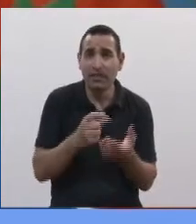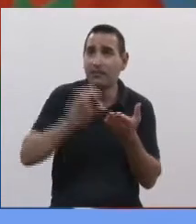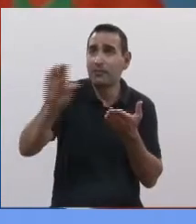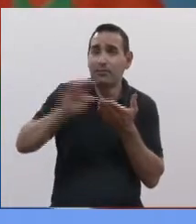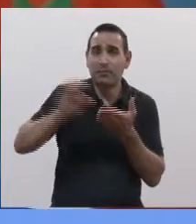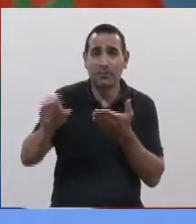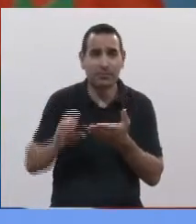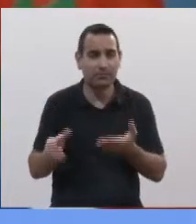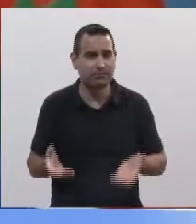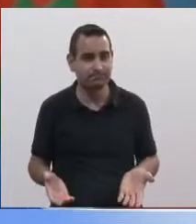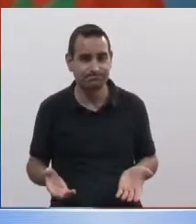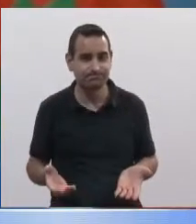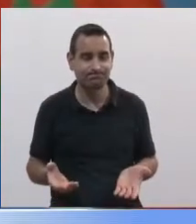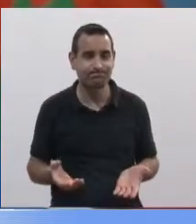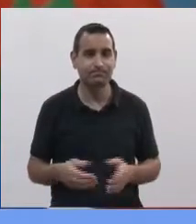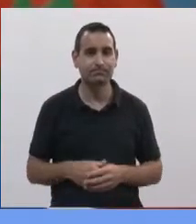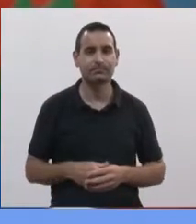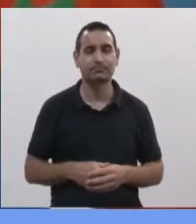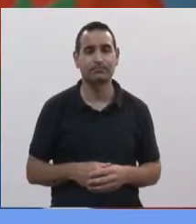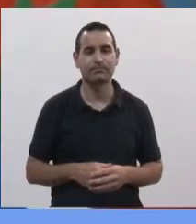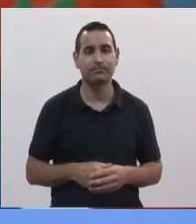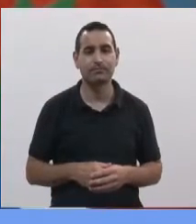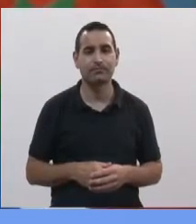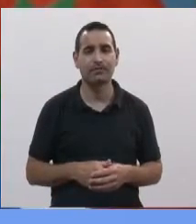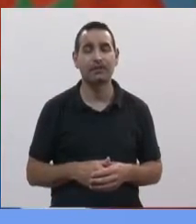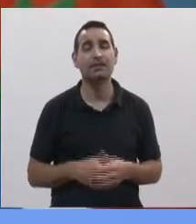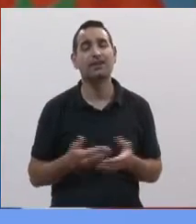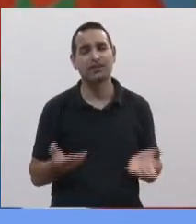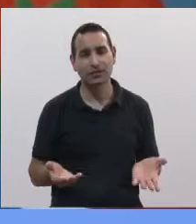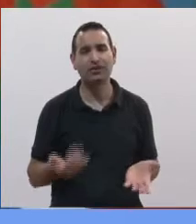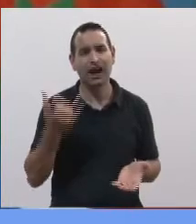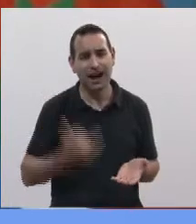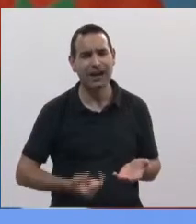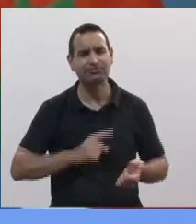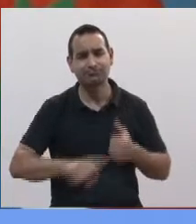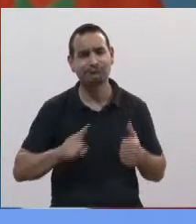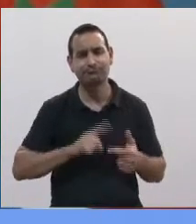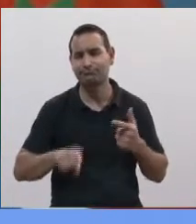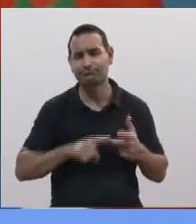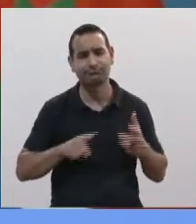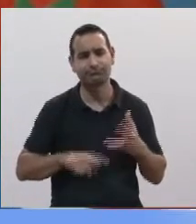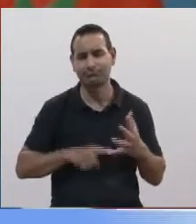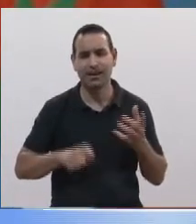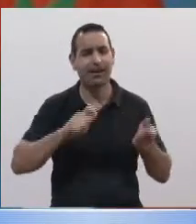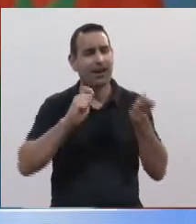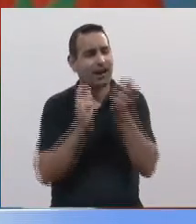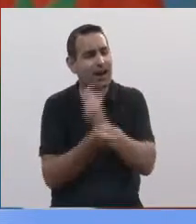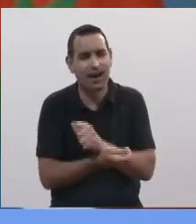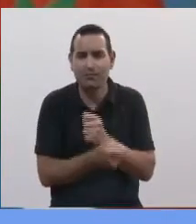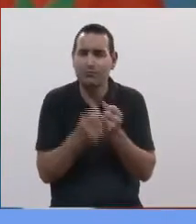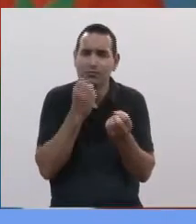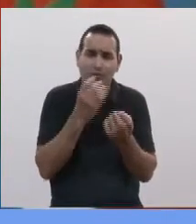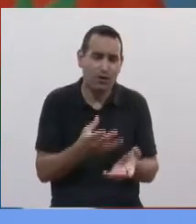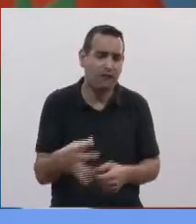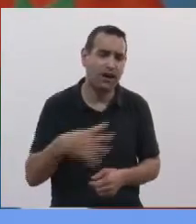ni tienen cuenta propia los municipios. Entonces, hay tantas cosas para revertir y tantas cosas para